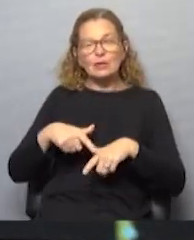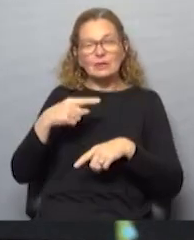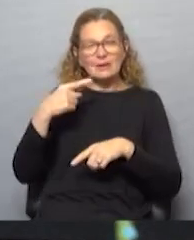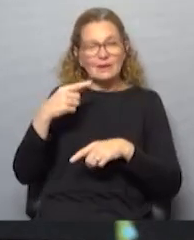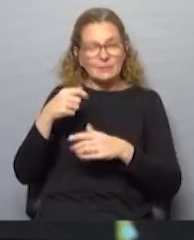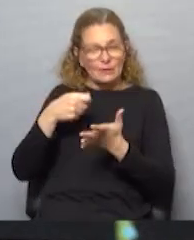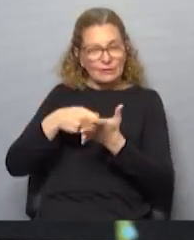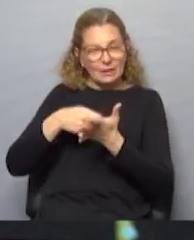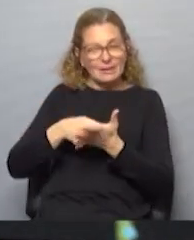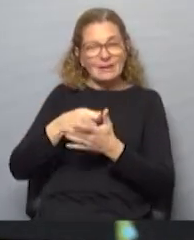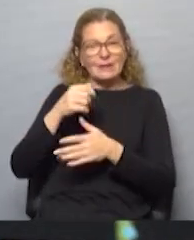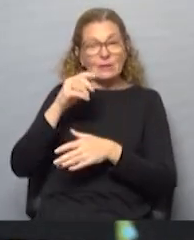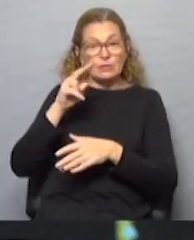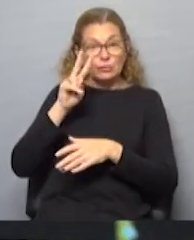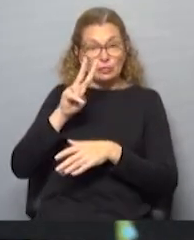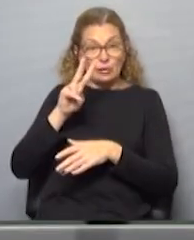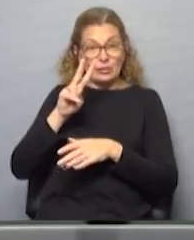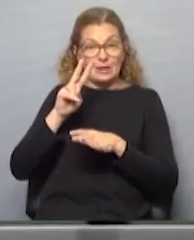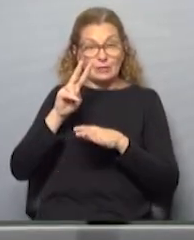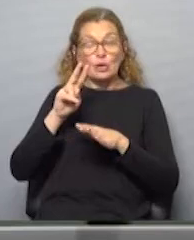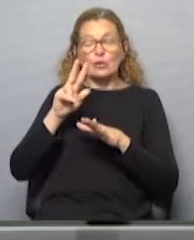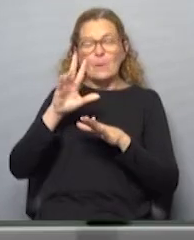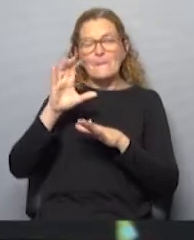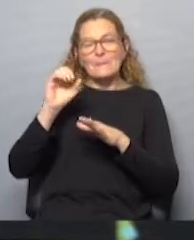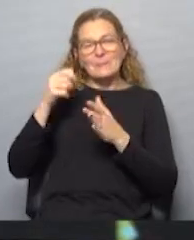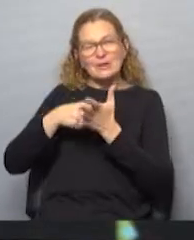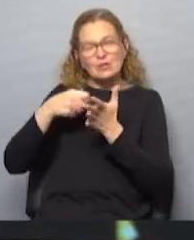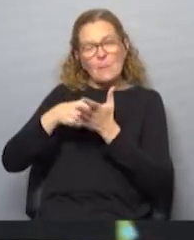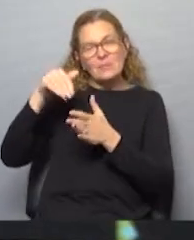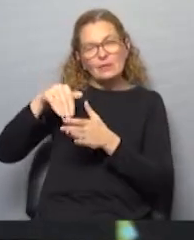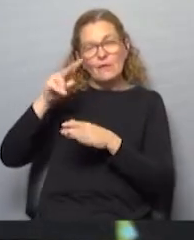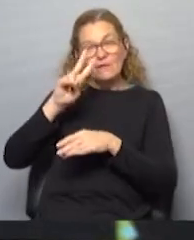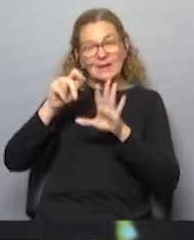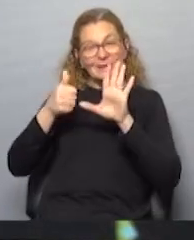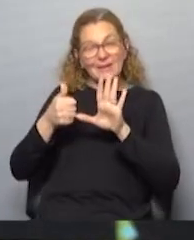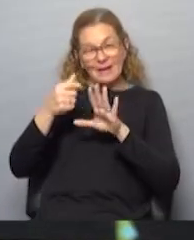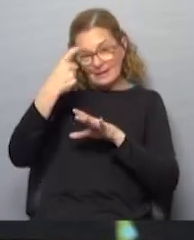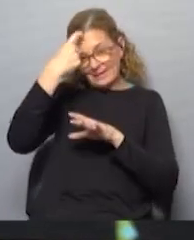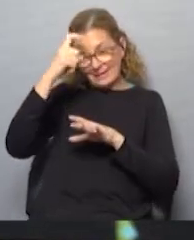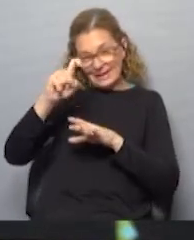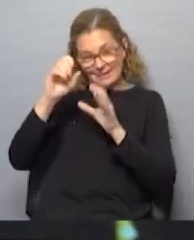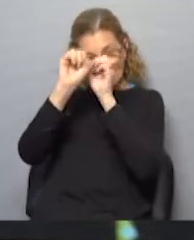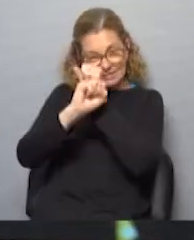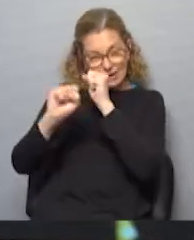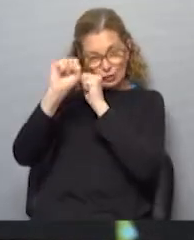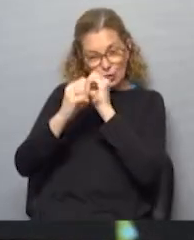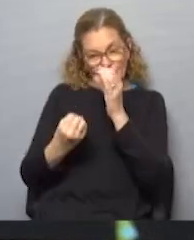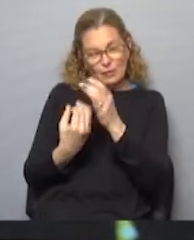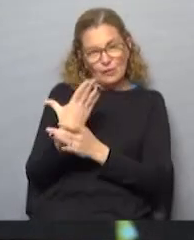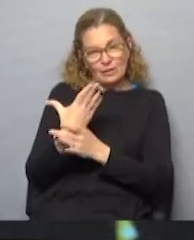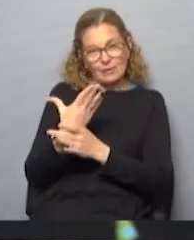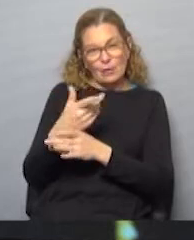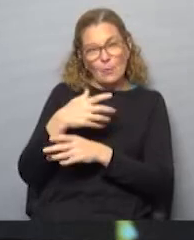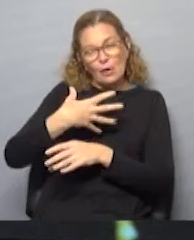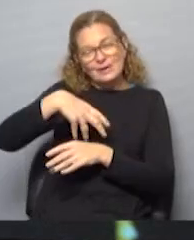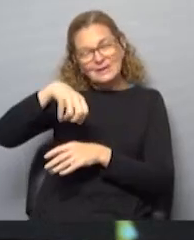226 millones de dólares vamos a llenar la rendición de cuentas 26 corresponden a ciencia tecnología e innovación cómo